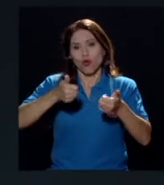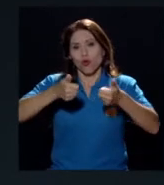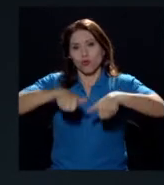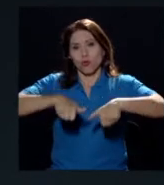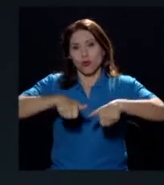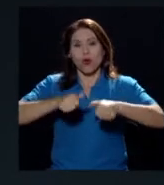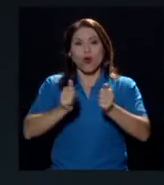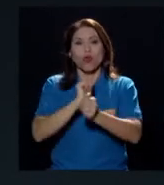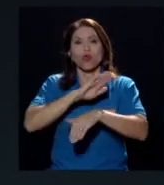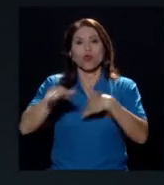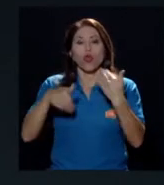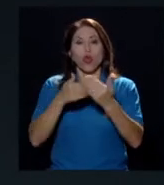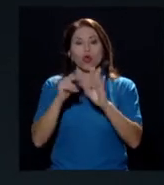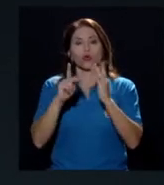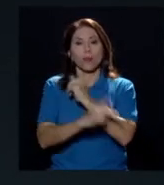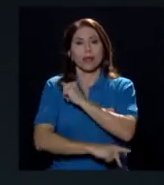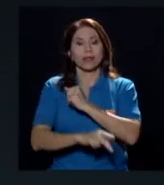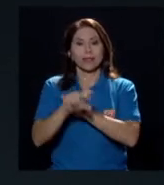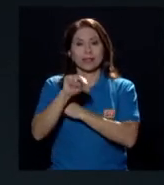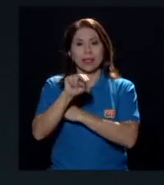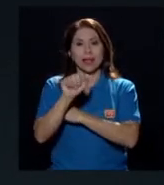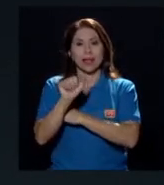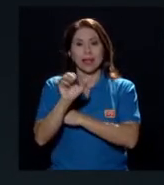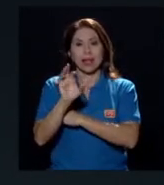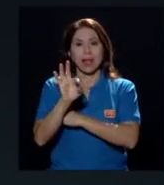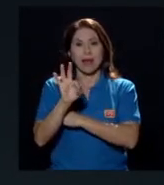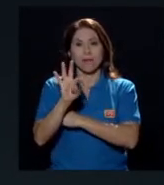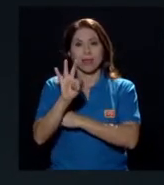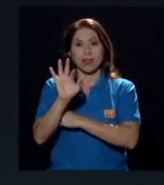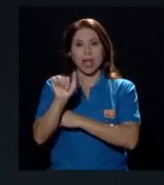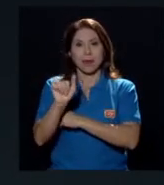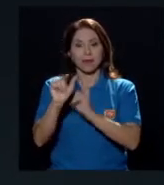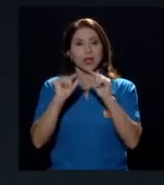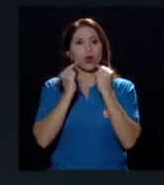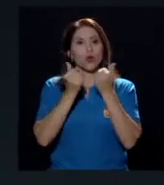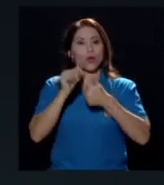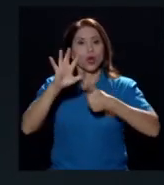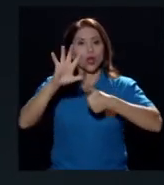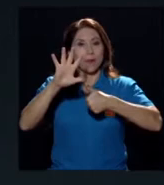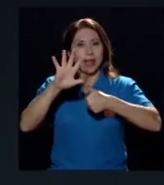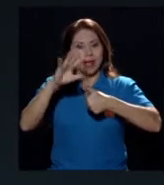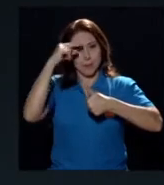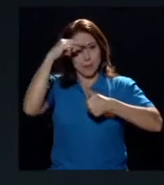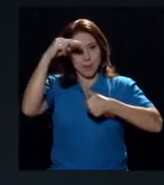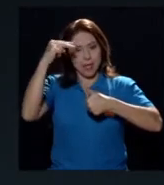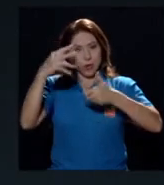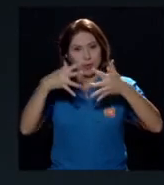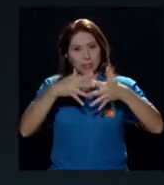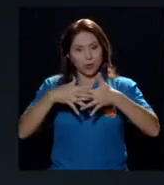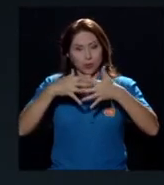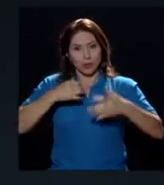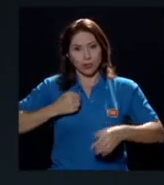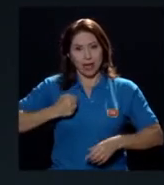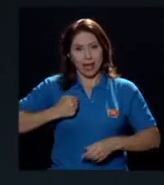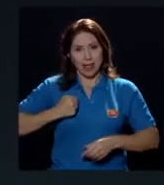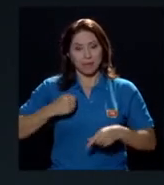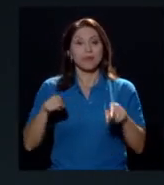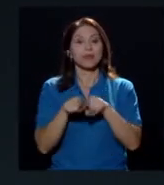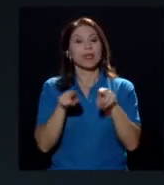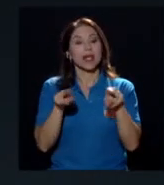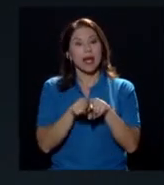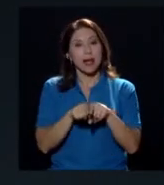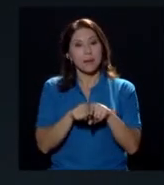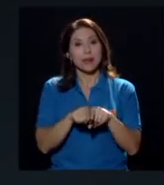del grupo de Norteamérica, dígase México, Estados Unidos y Canadá, y que además este